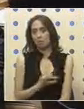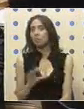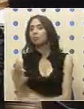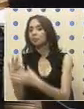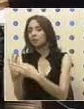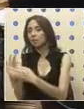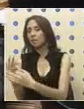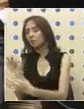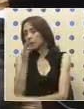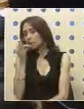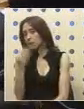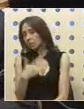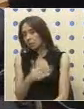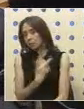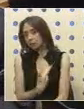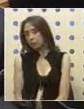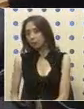He dicho.